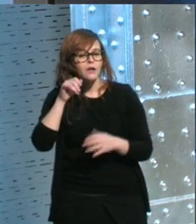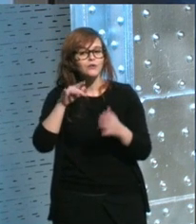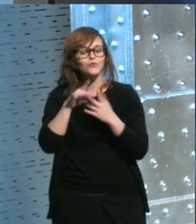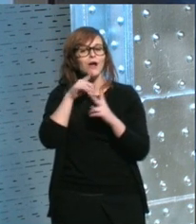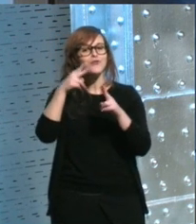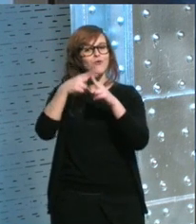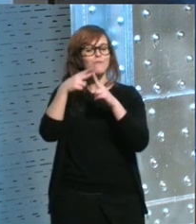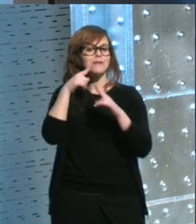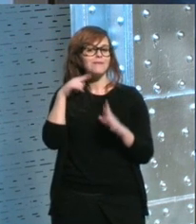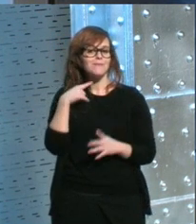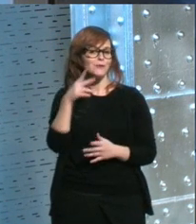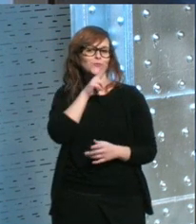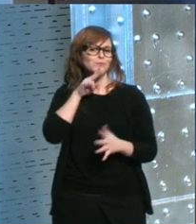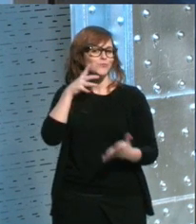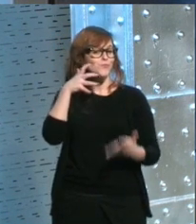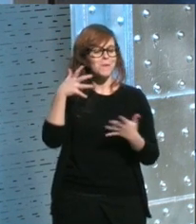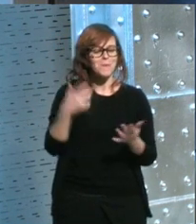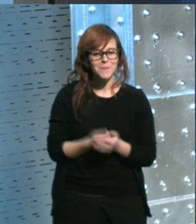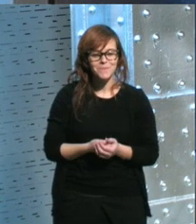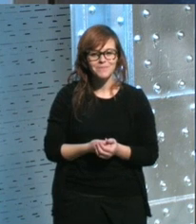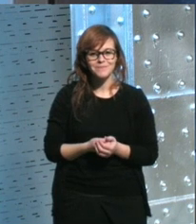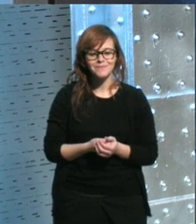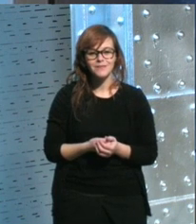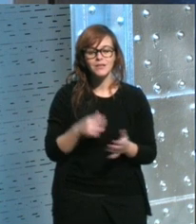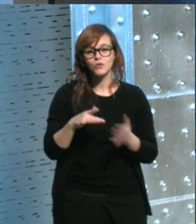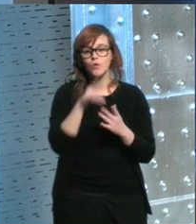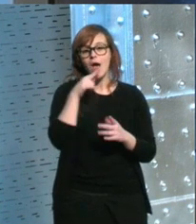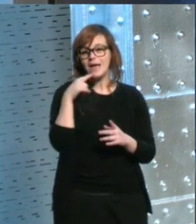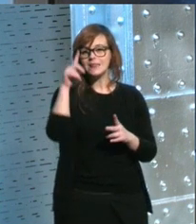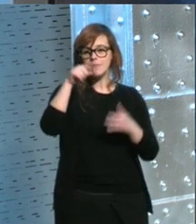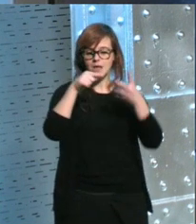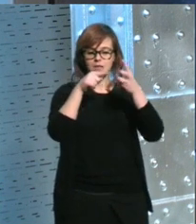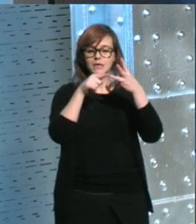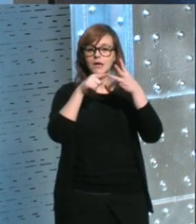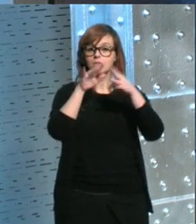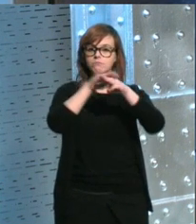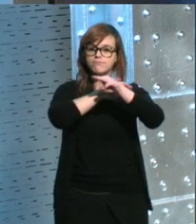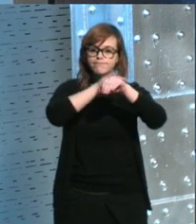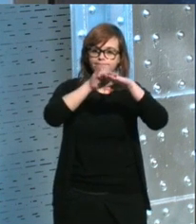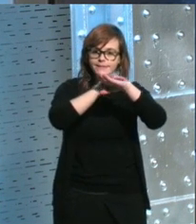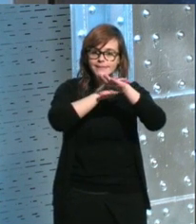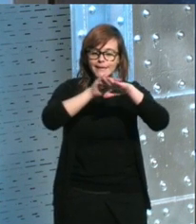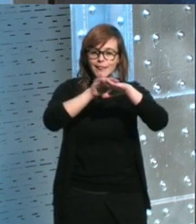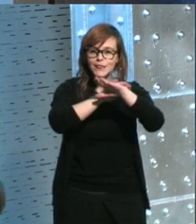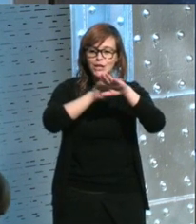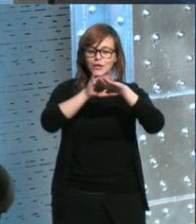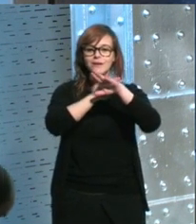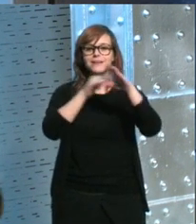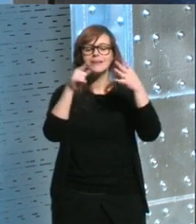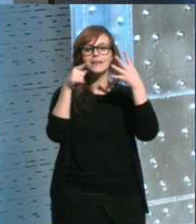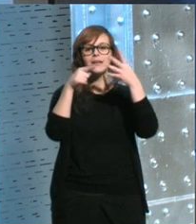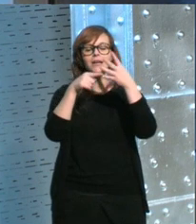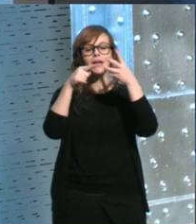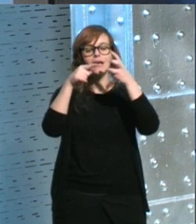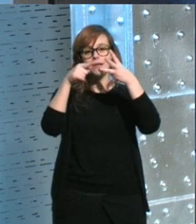Supermama. 3 tipos de extranjeros, o de gente con... el tercero, perdón, Nandu Madhava.